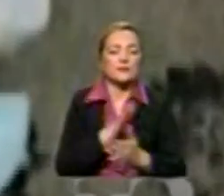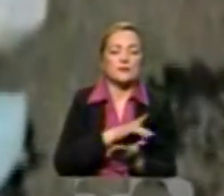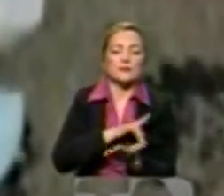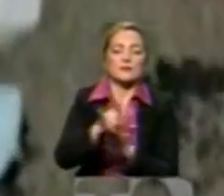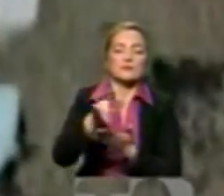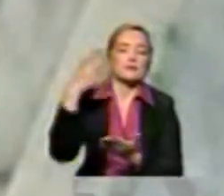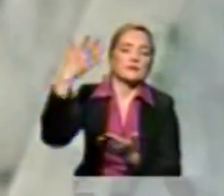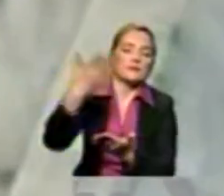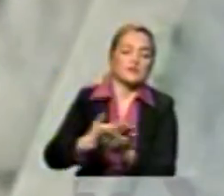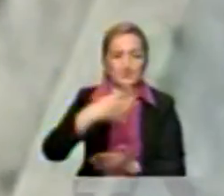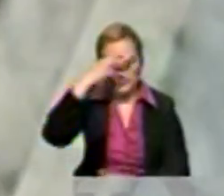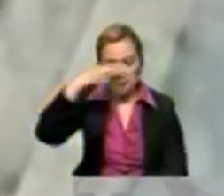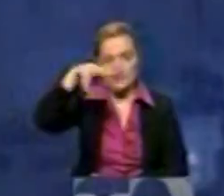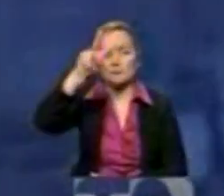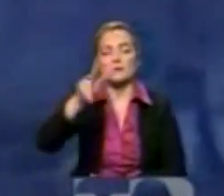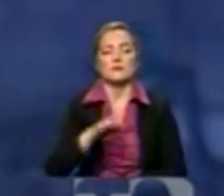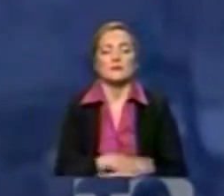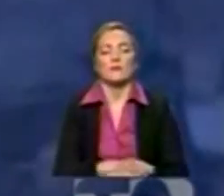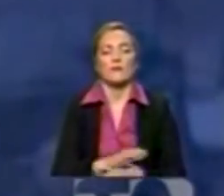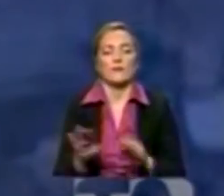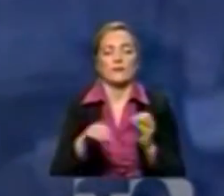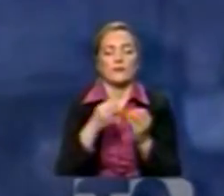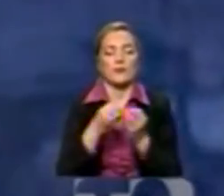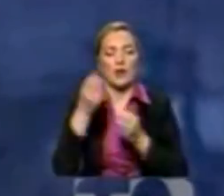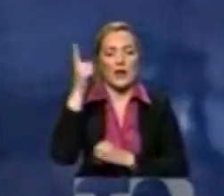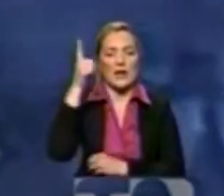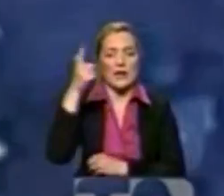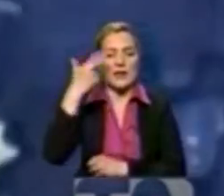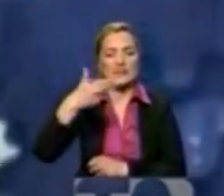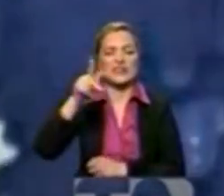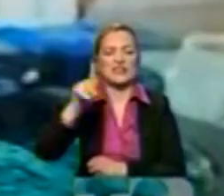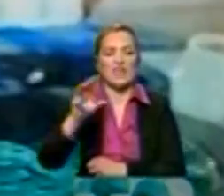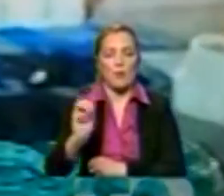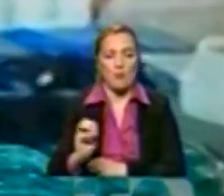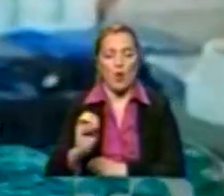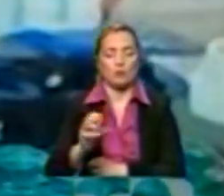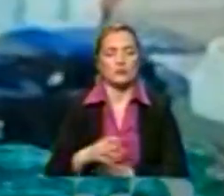con destino a la organización criminal del Chapo Guzmán. Catalina García, 24 horas.